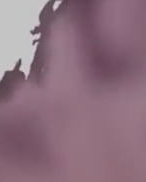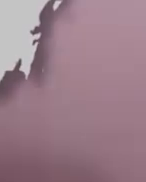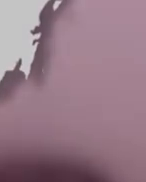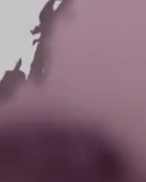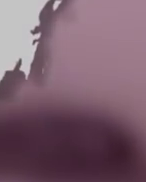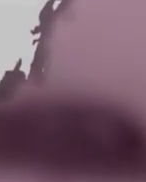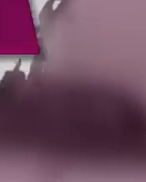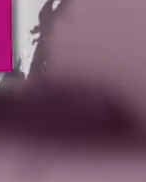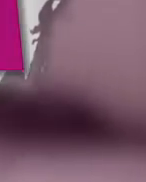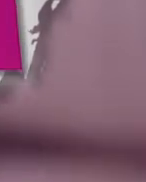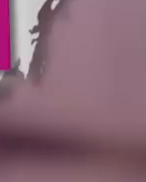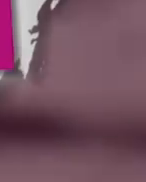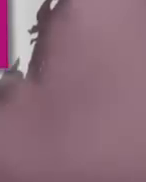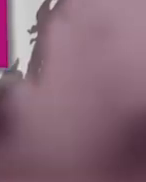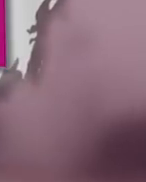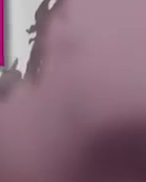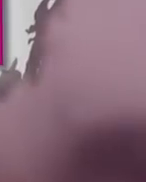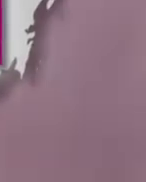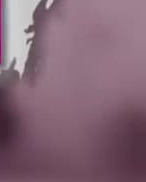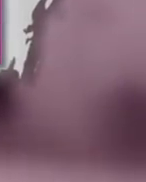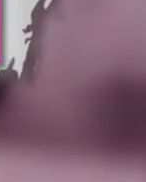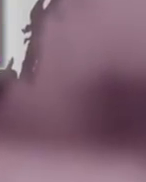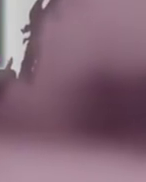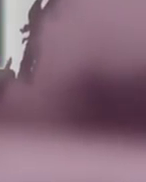elecciones 2018